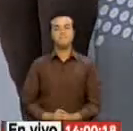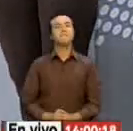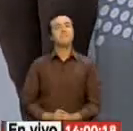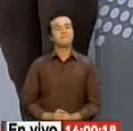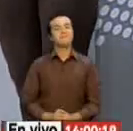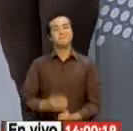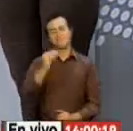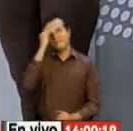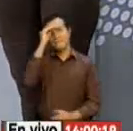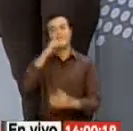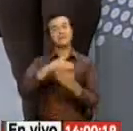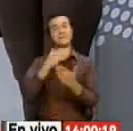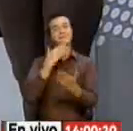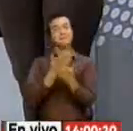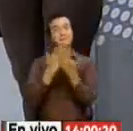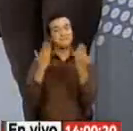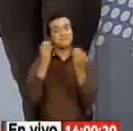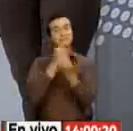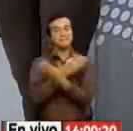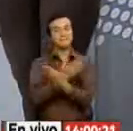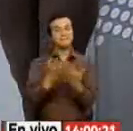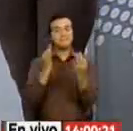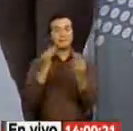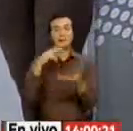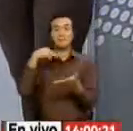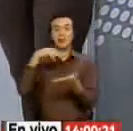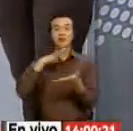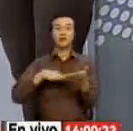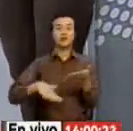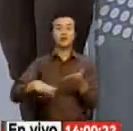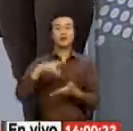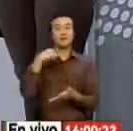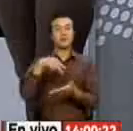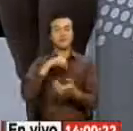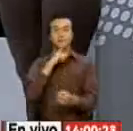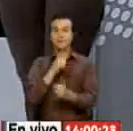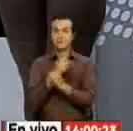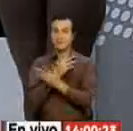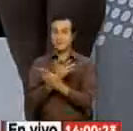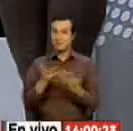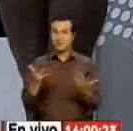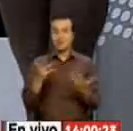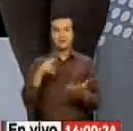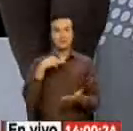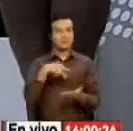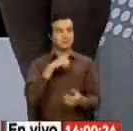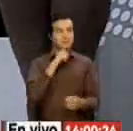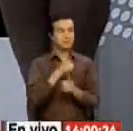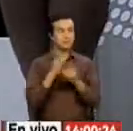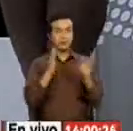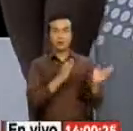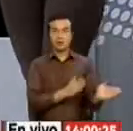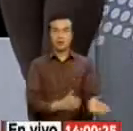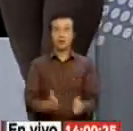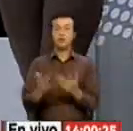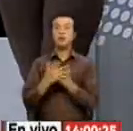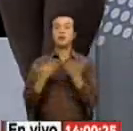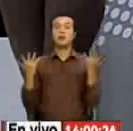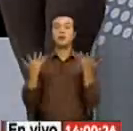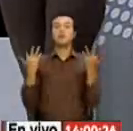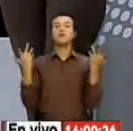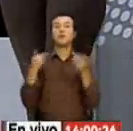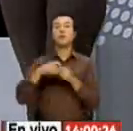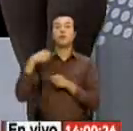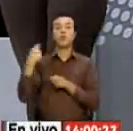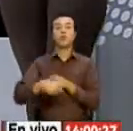Buenas tardes, César. Muchísimas gracias por ese informe. Realmente he hecho bailar a todo el estudio. Así es, todo el estudio está acá. Y están preparándose también para la partida